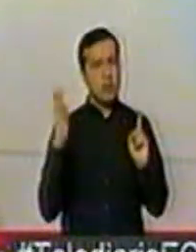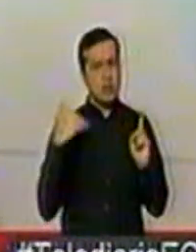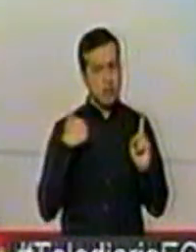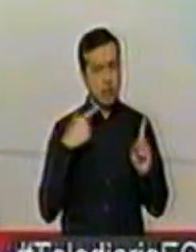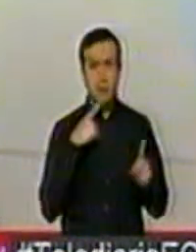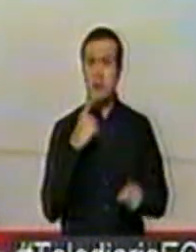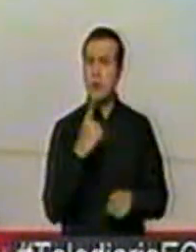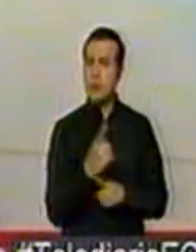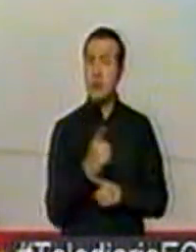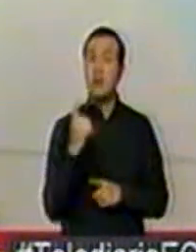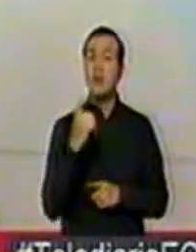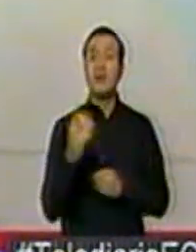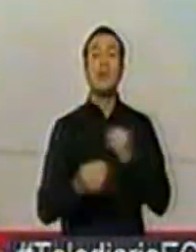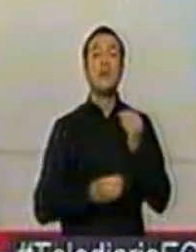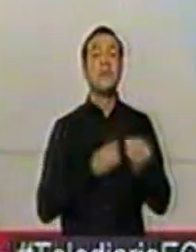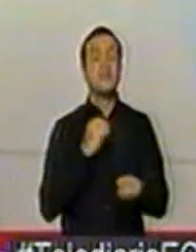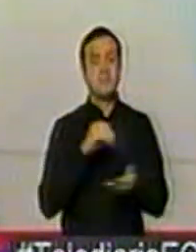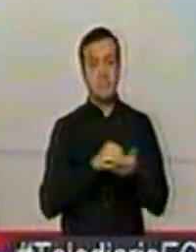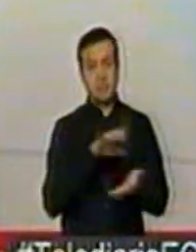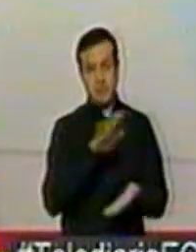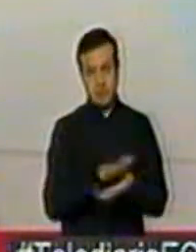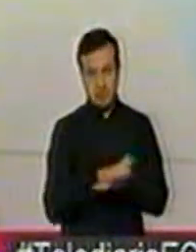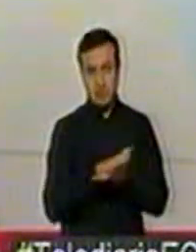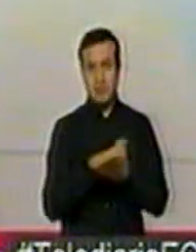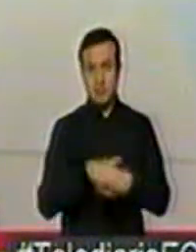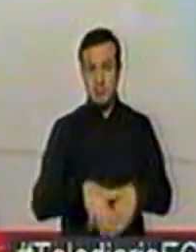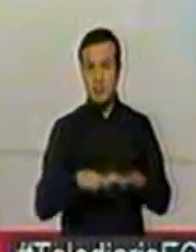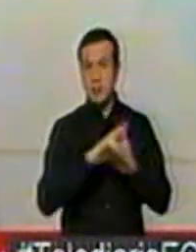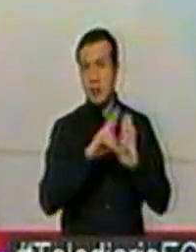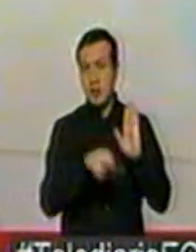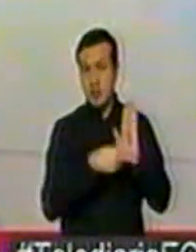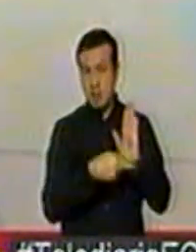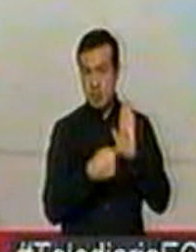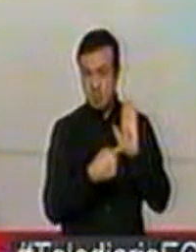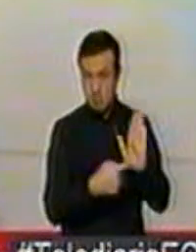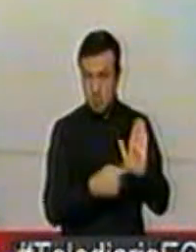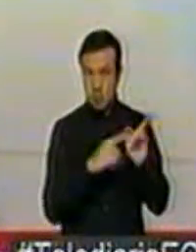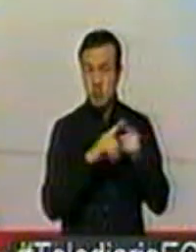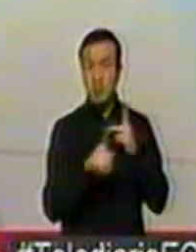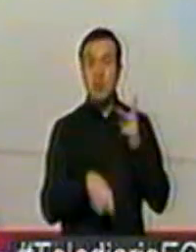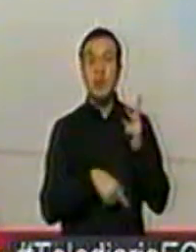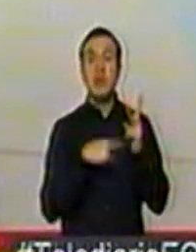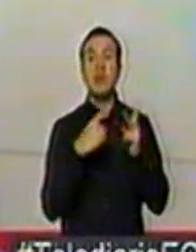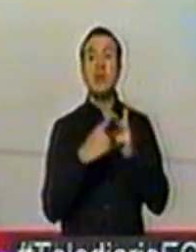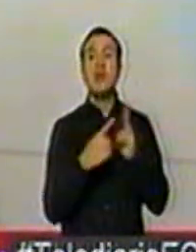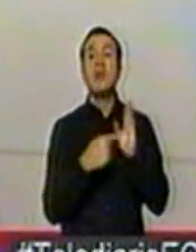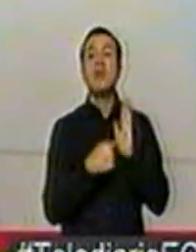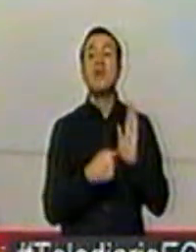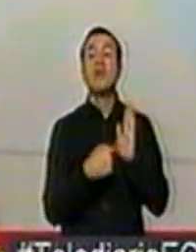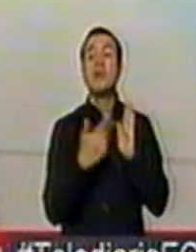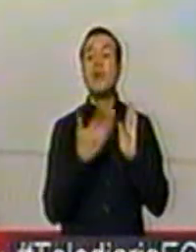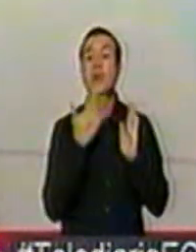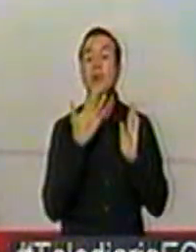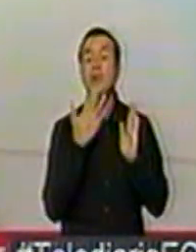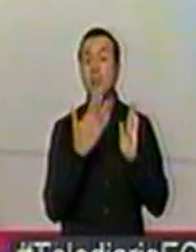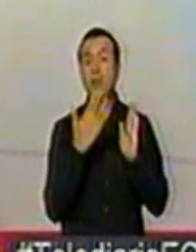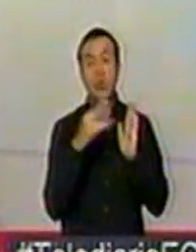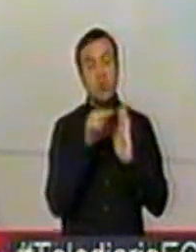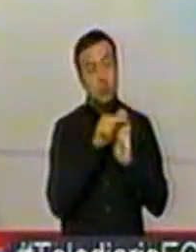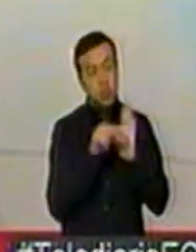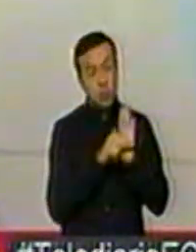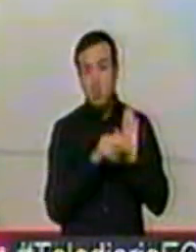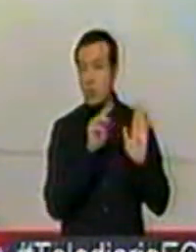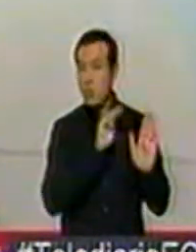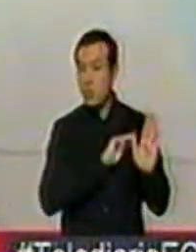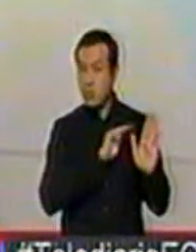están. Lo que hay que hacer ahora es implementarlo a nivel de reglamentos y a nivel de también, por ejemplo, a nivel local, lo que son ordenanzas